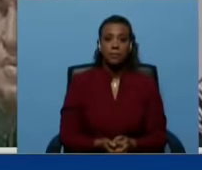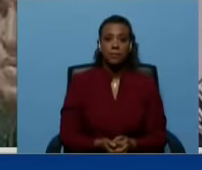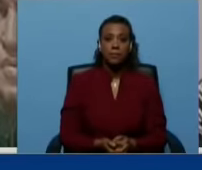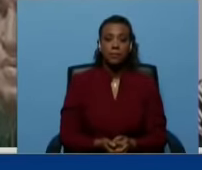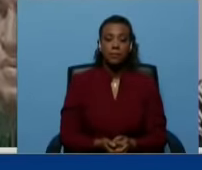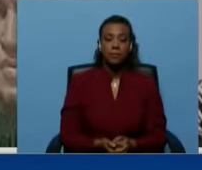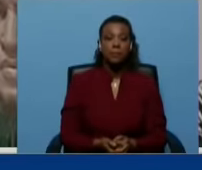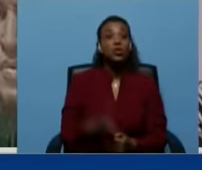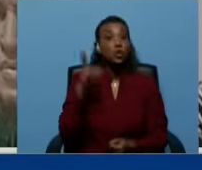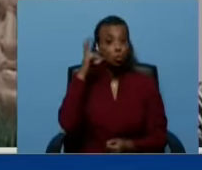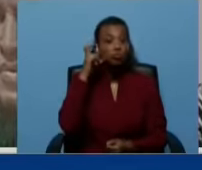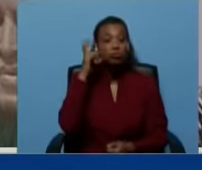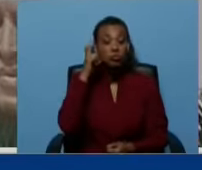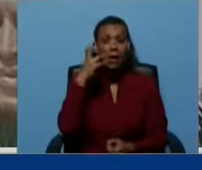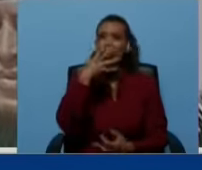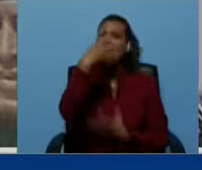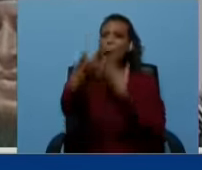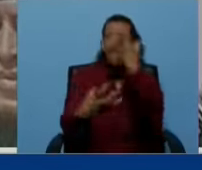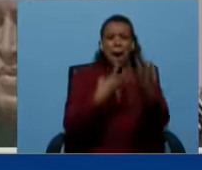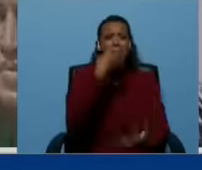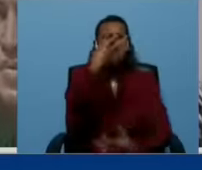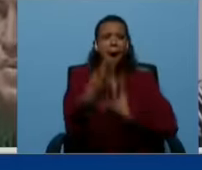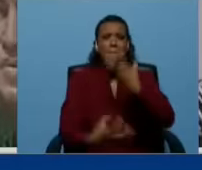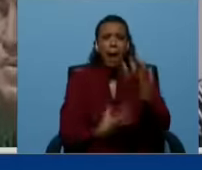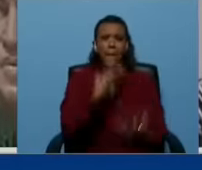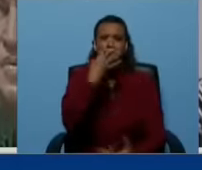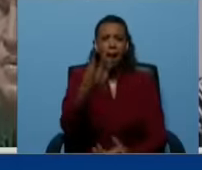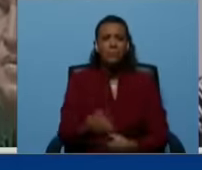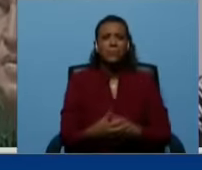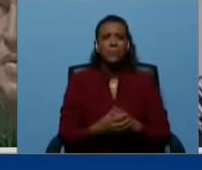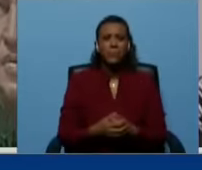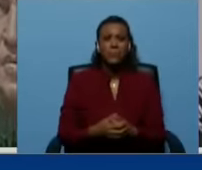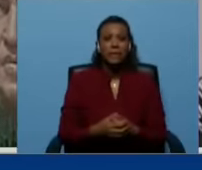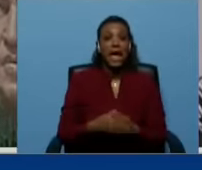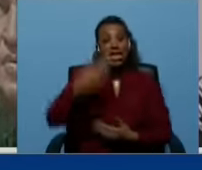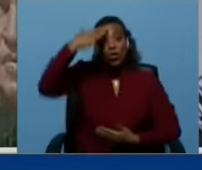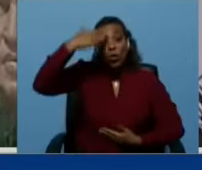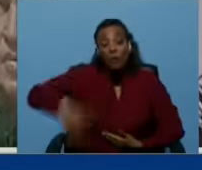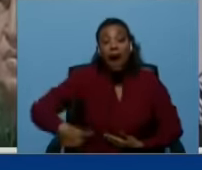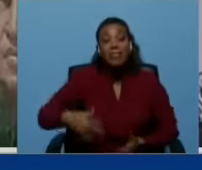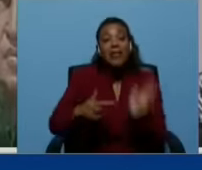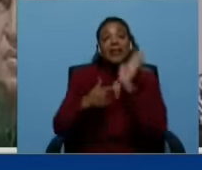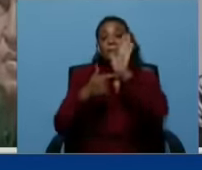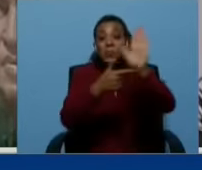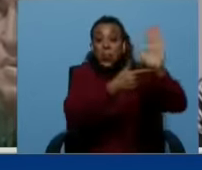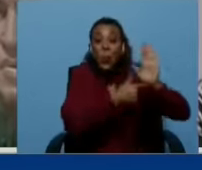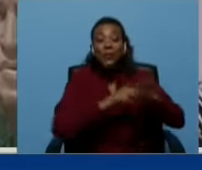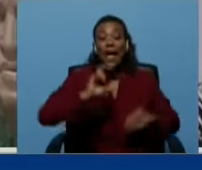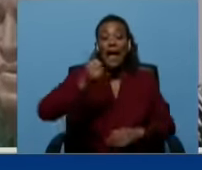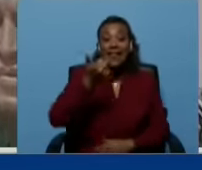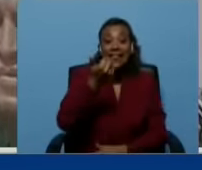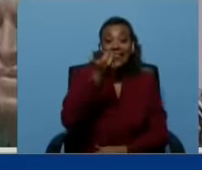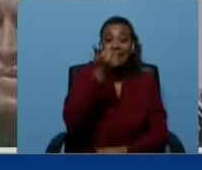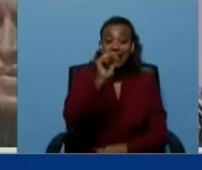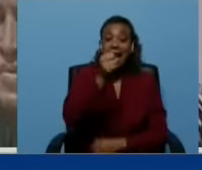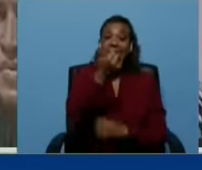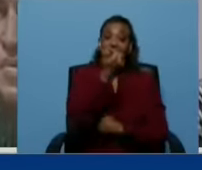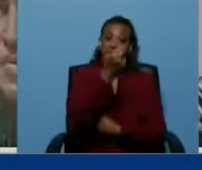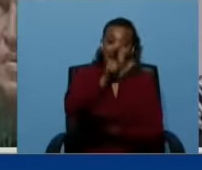Yo escuchaba una bulla y decía, ¿qué es esa bulla? Es los soldados que representan el 13 y 14 de abril,